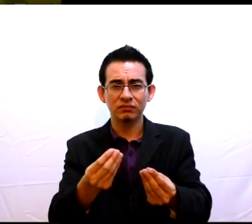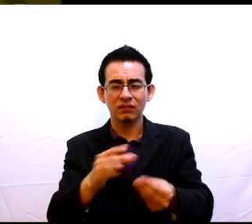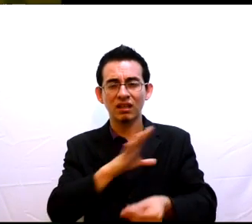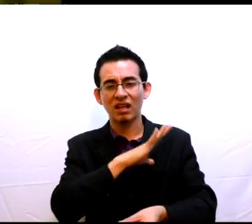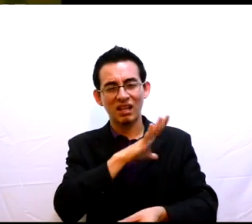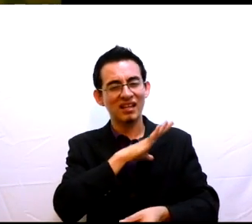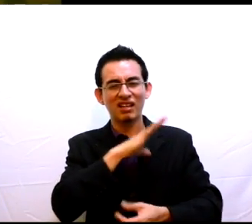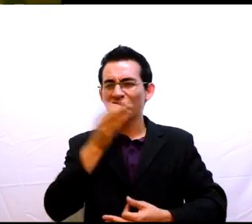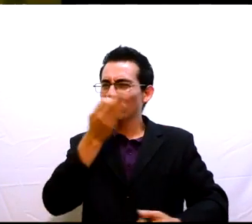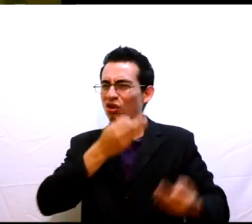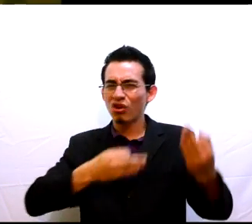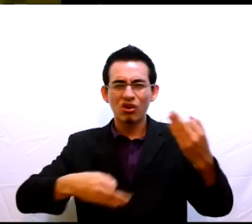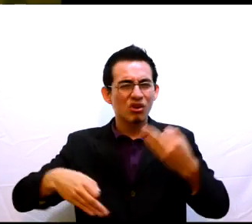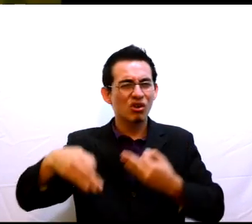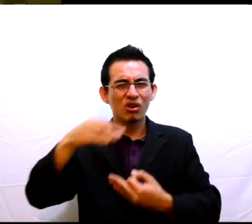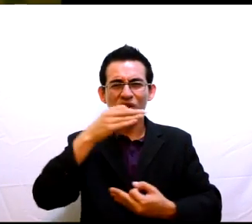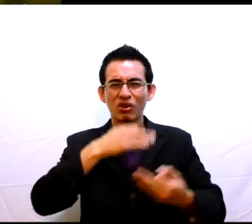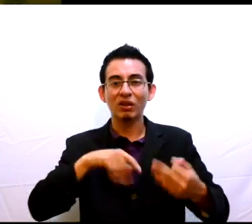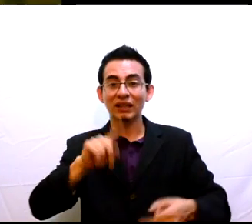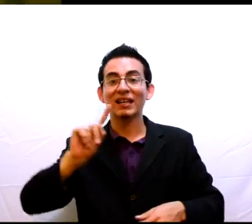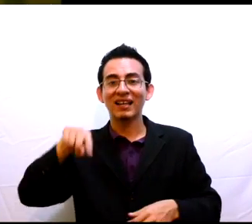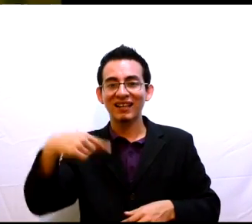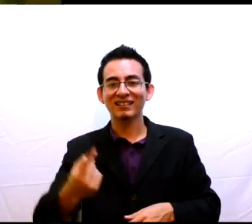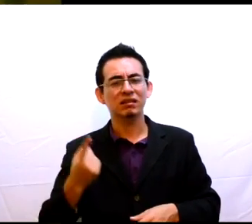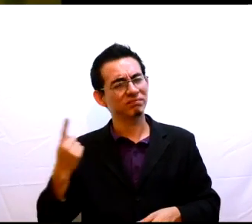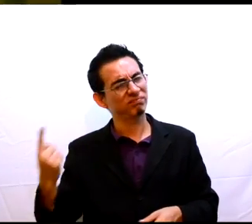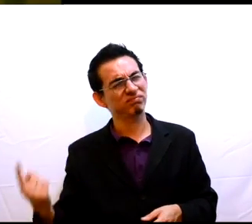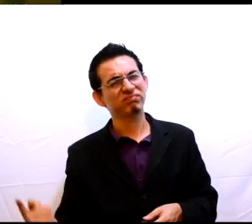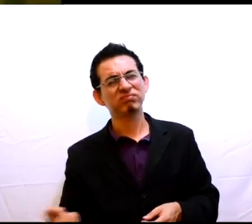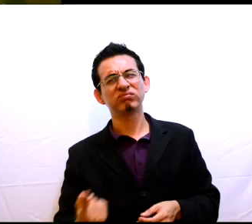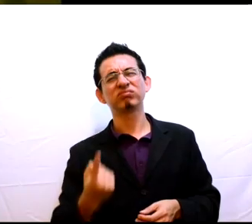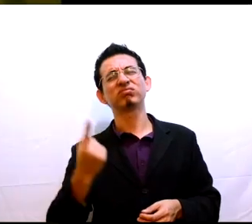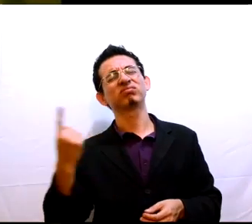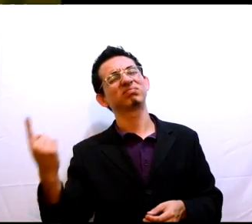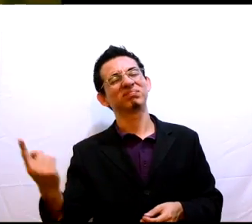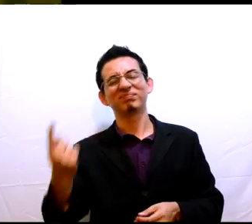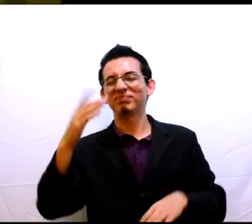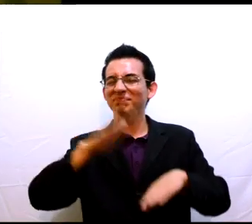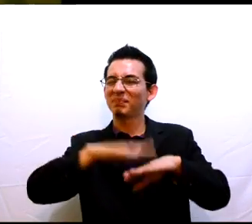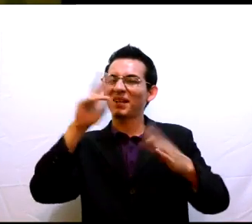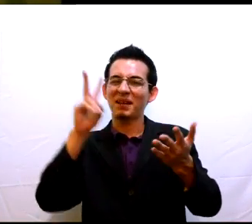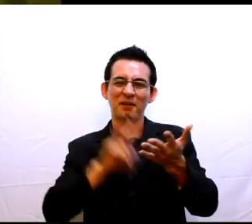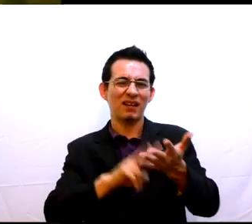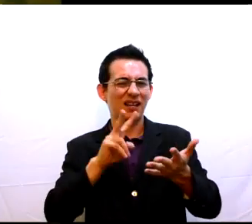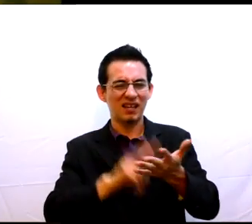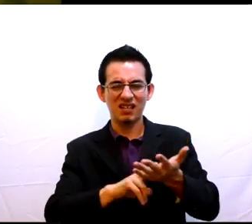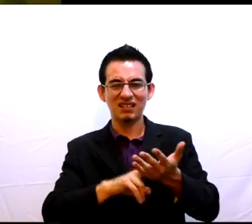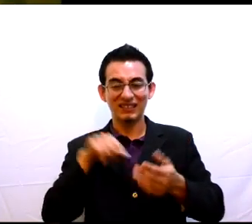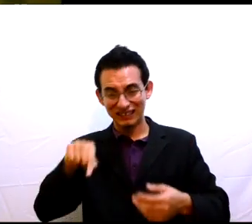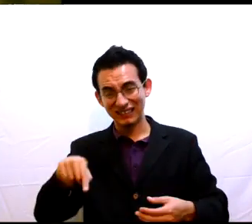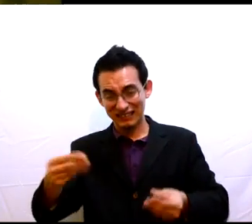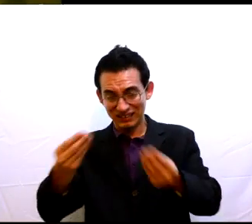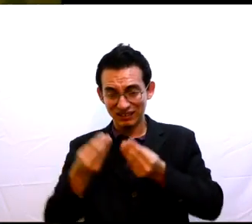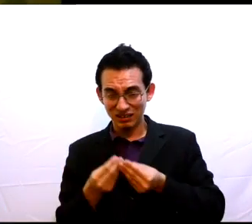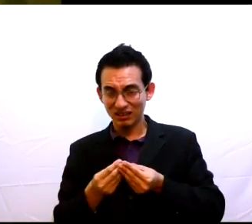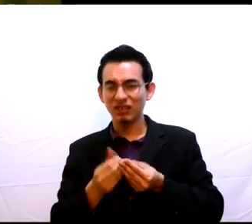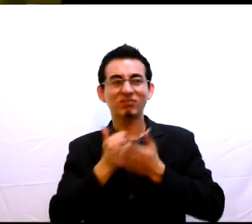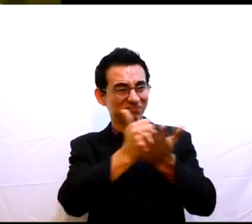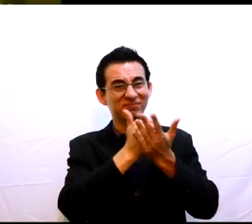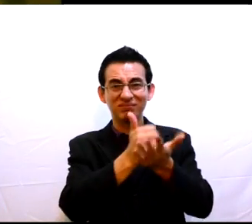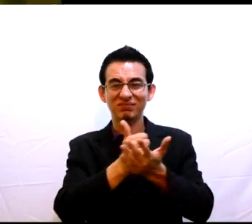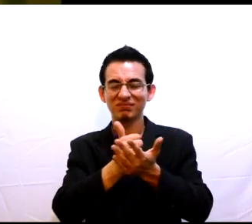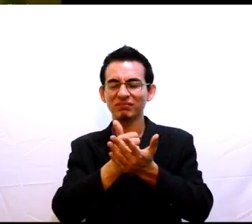aquello que es eterno y lo sabremos administrar y lo sabremos compartir